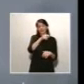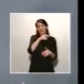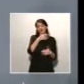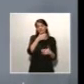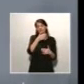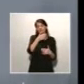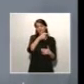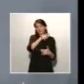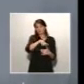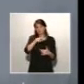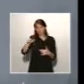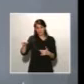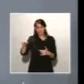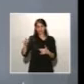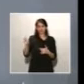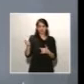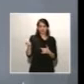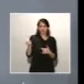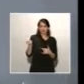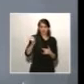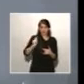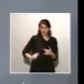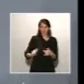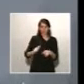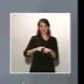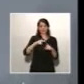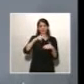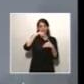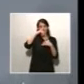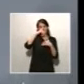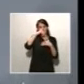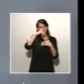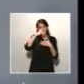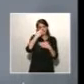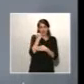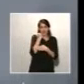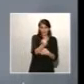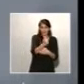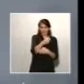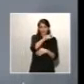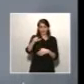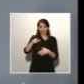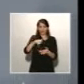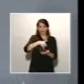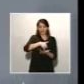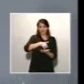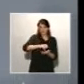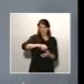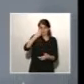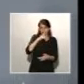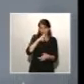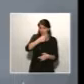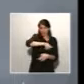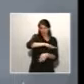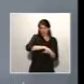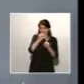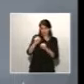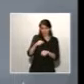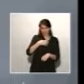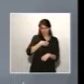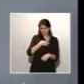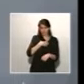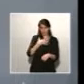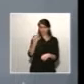servicio, su atención a los más débiles, puesto que ellos no pueden defenderse. Tenemos que estar con ellos.